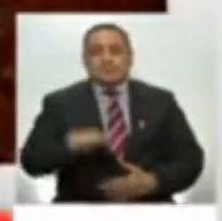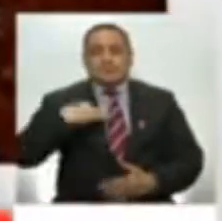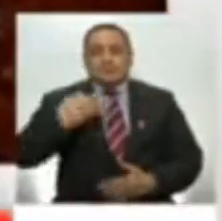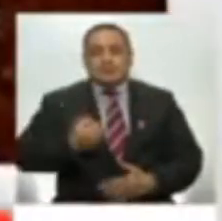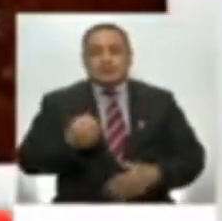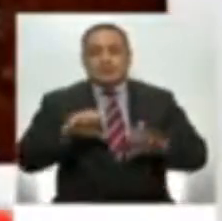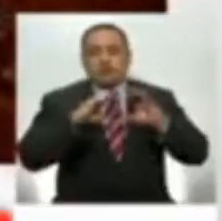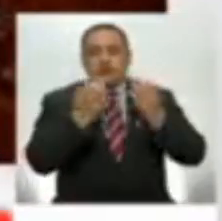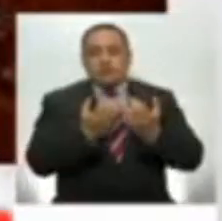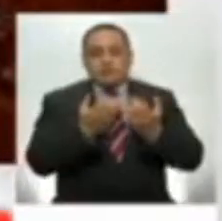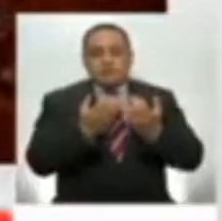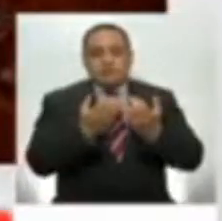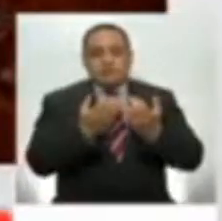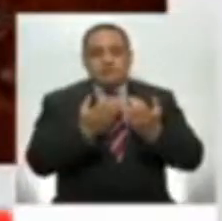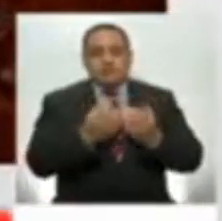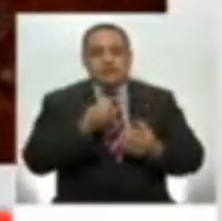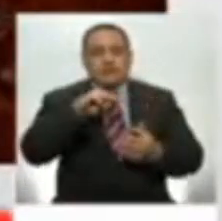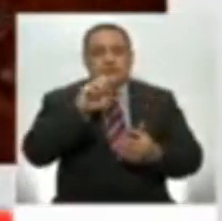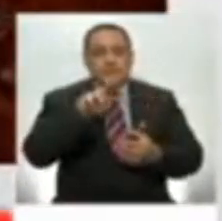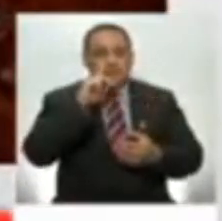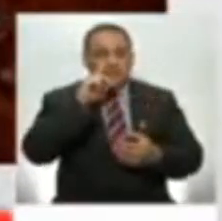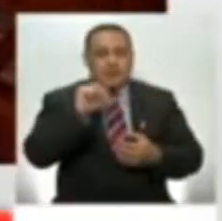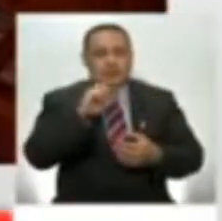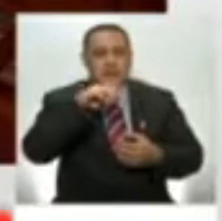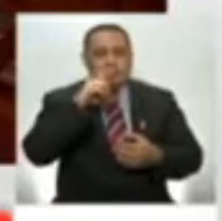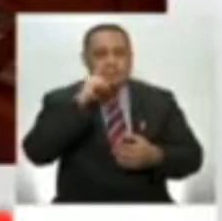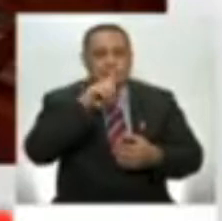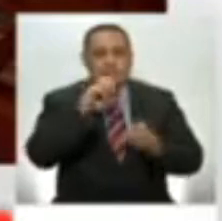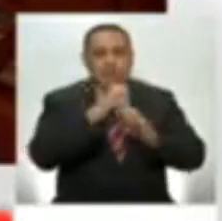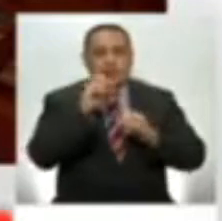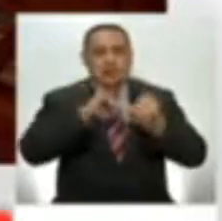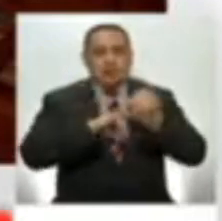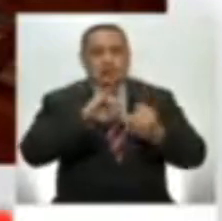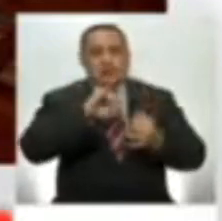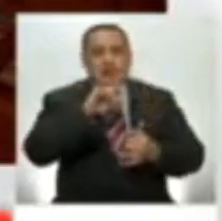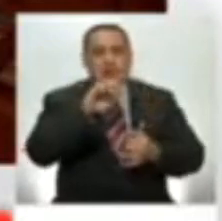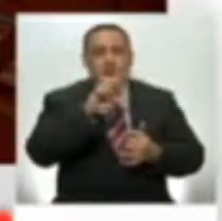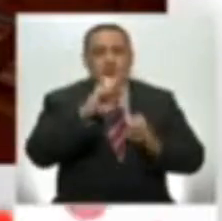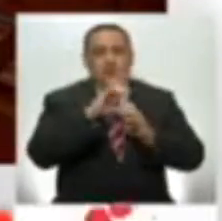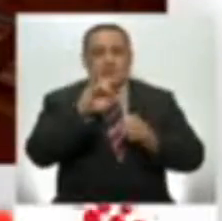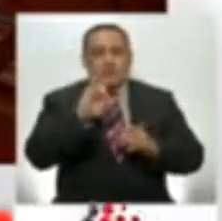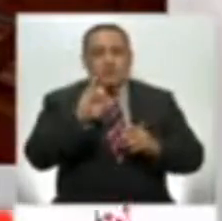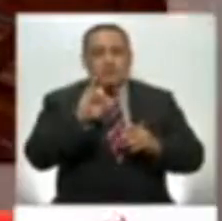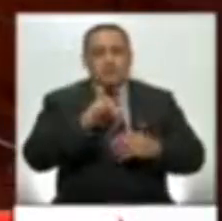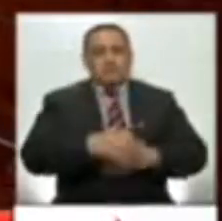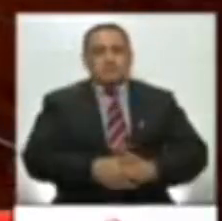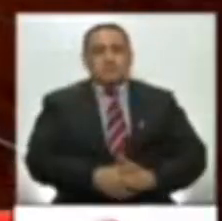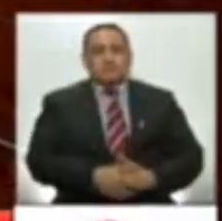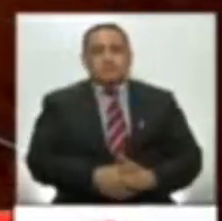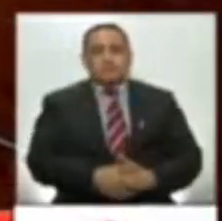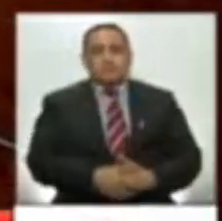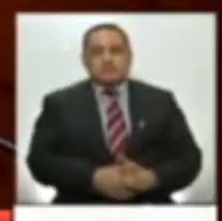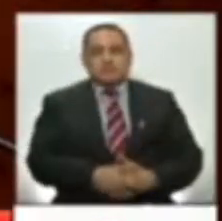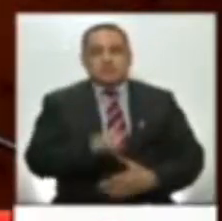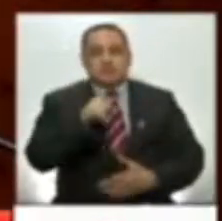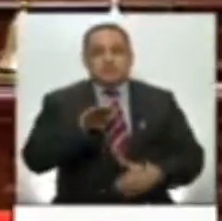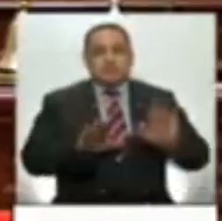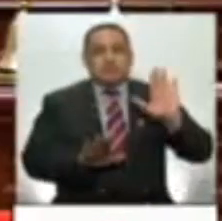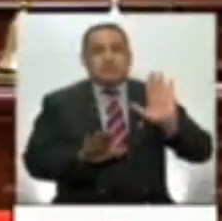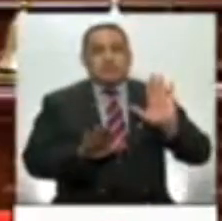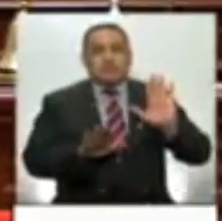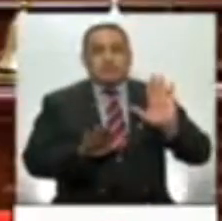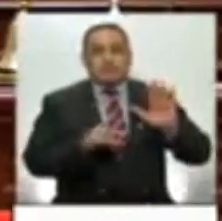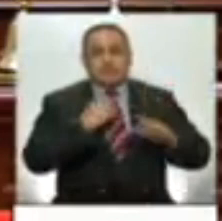Señora congresista electa María de los Milagros Jacqueline Jauregui Martínez de Aguayo, ¿promete